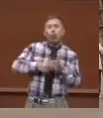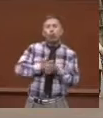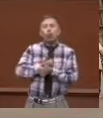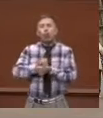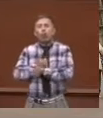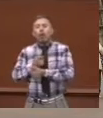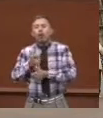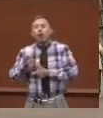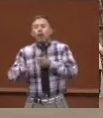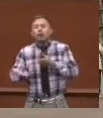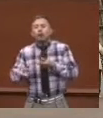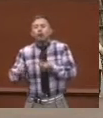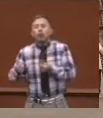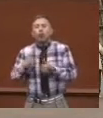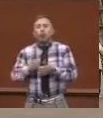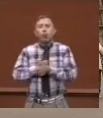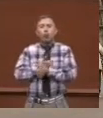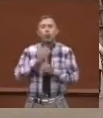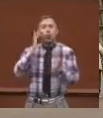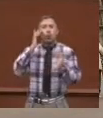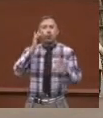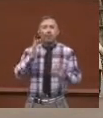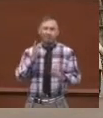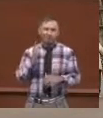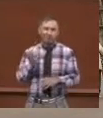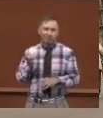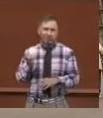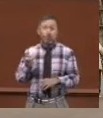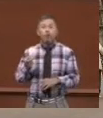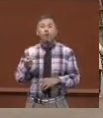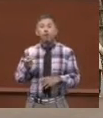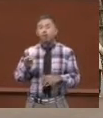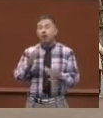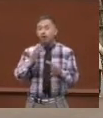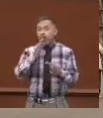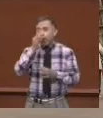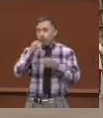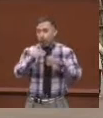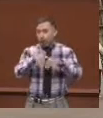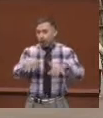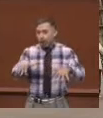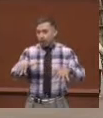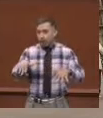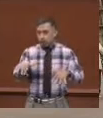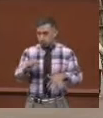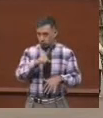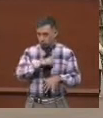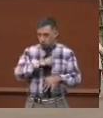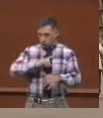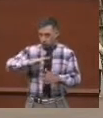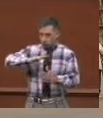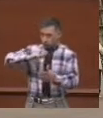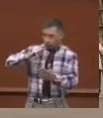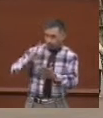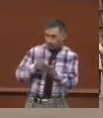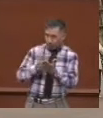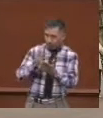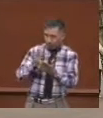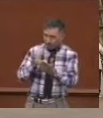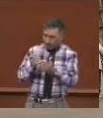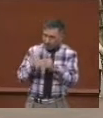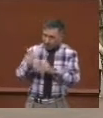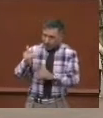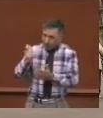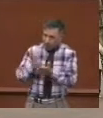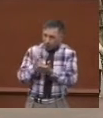Conviene entonces a este tipo de propaganda una sanción no solamente económica, sino una adicional